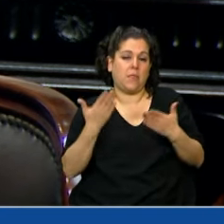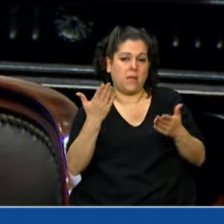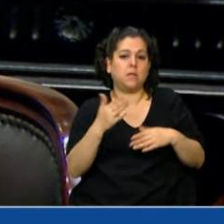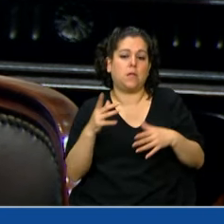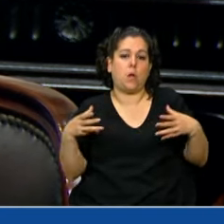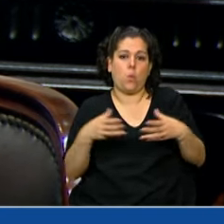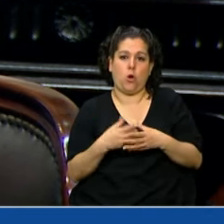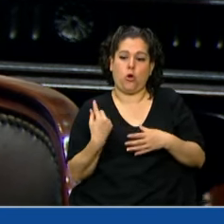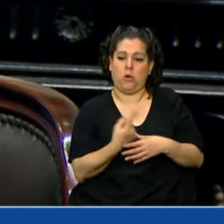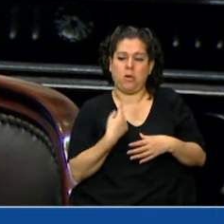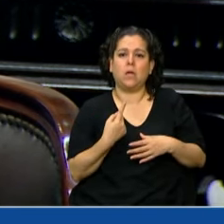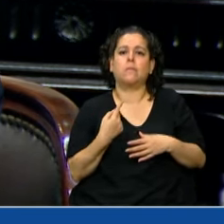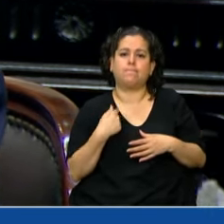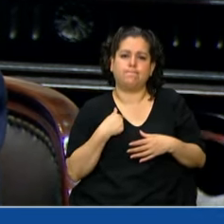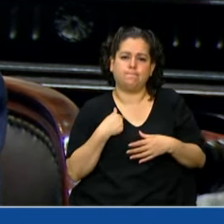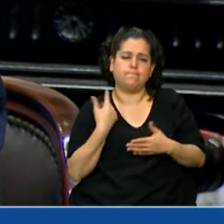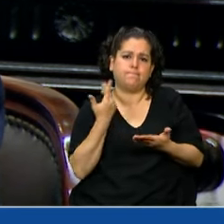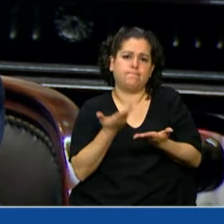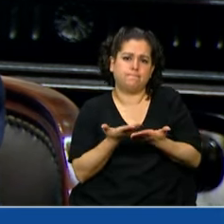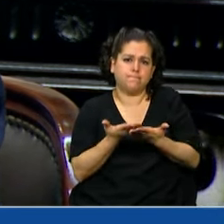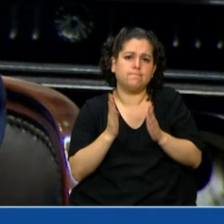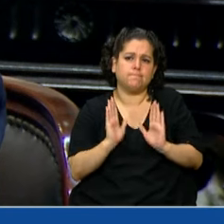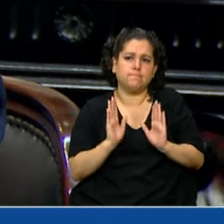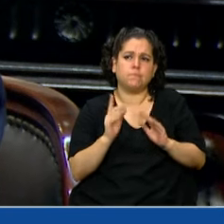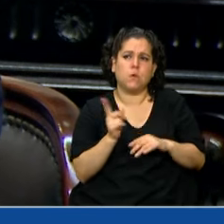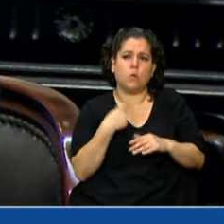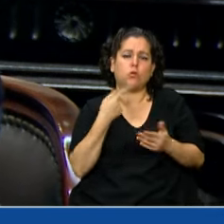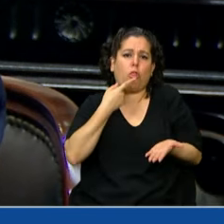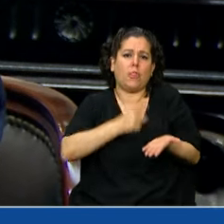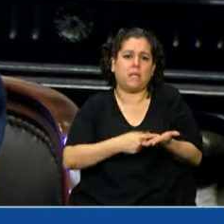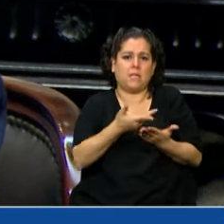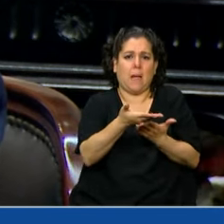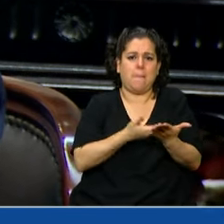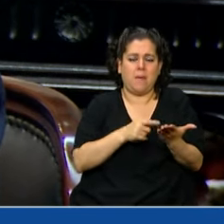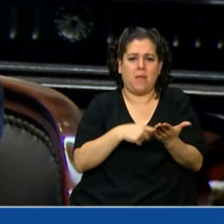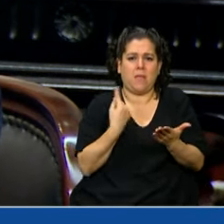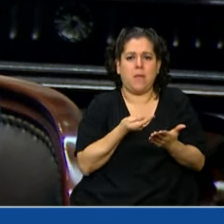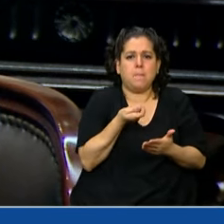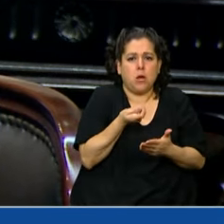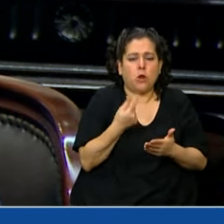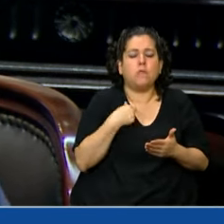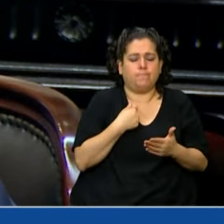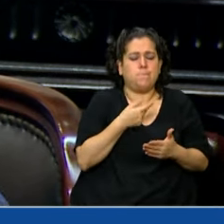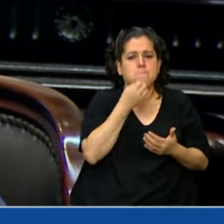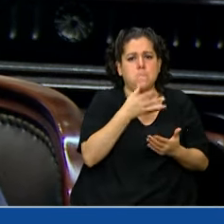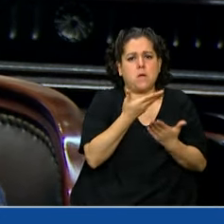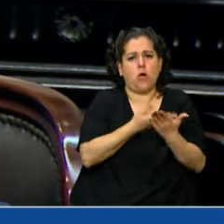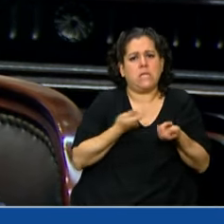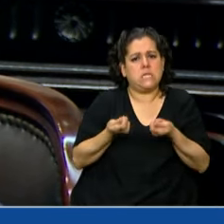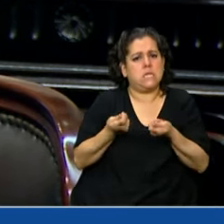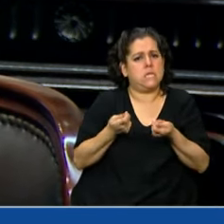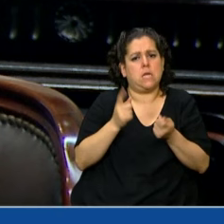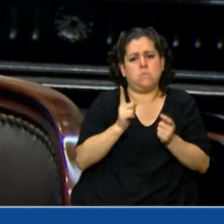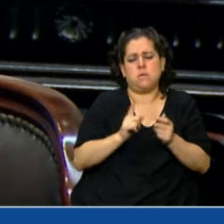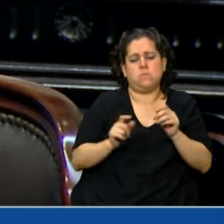interbloque que propiciamos mediante nuestro dictamen de minoría insistir en la sanción originaria aprobada en